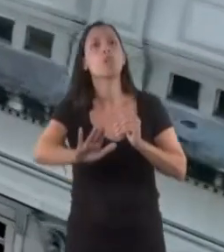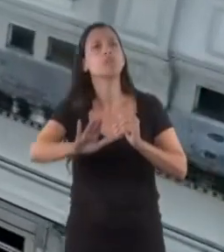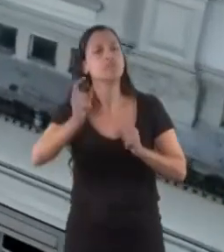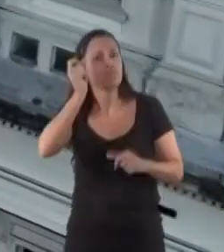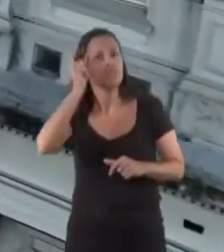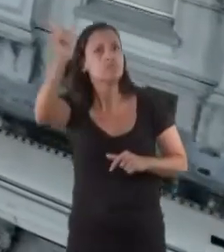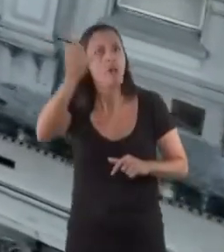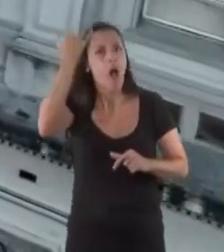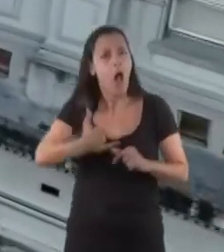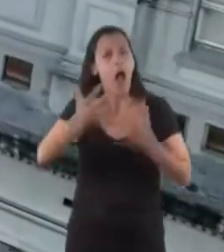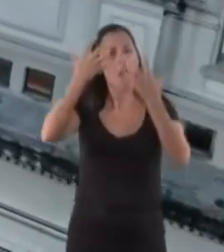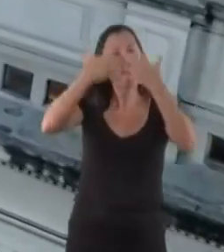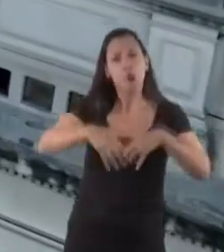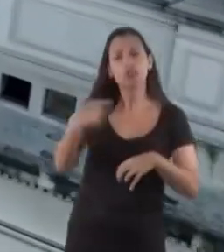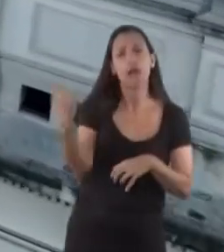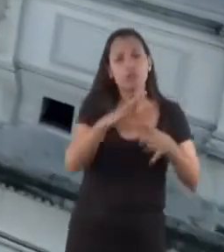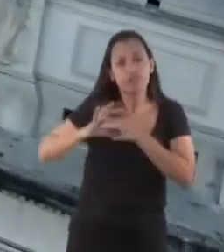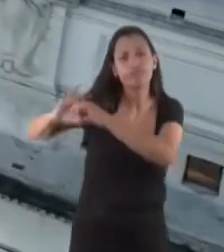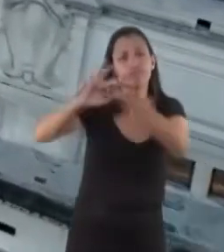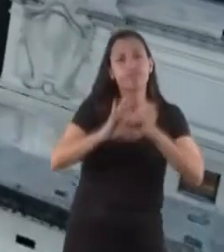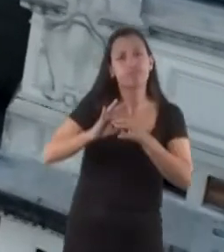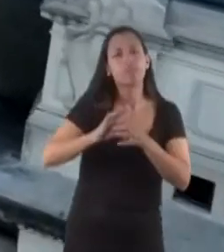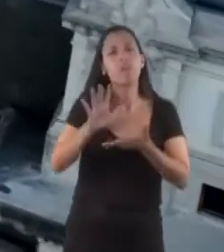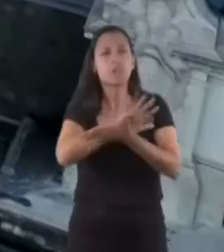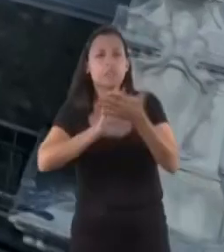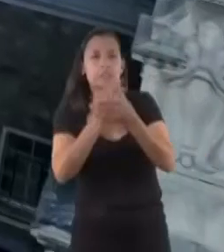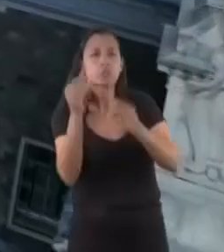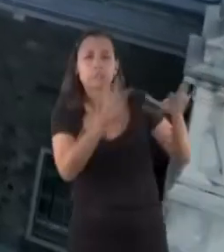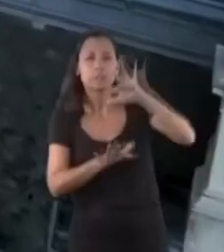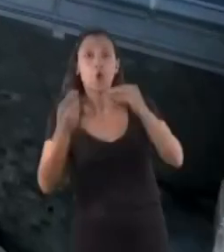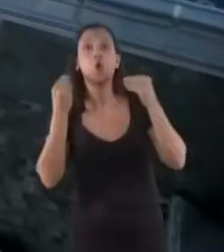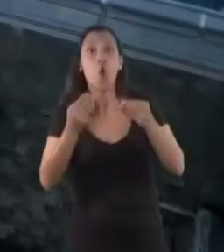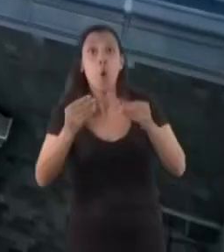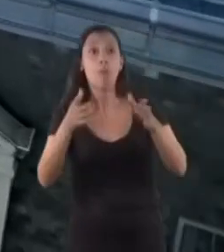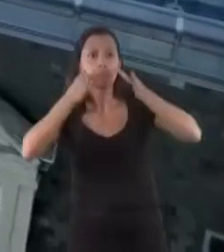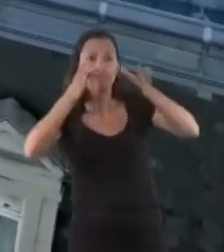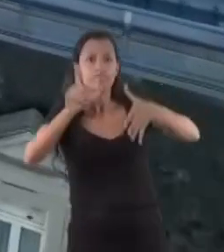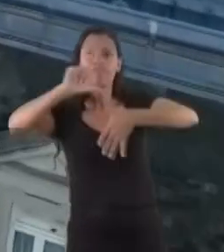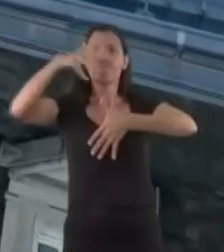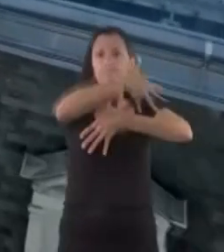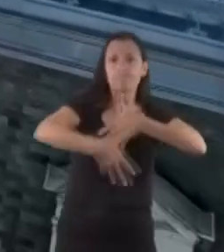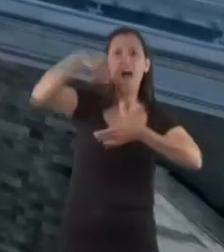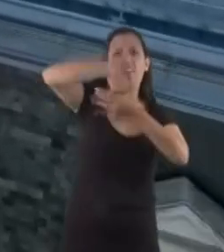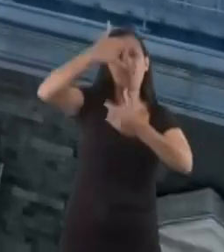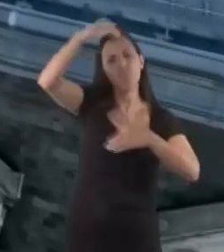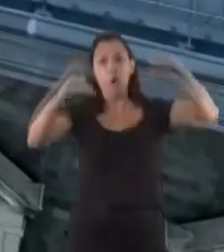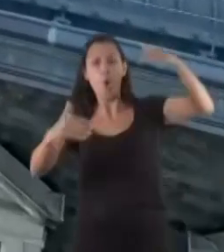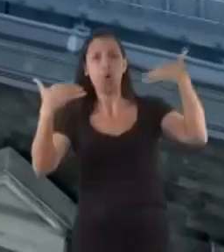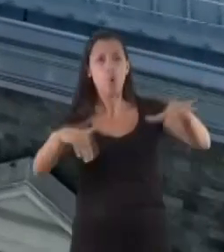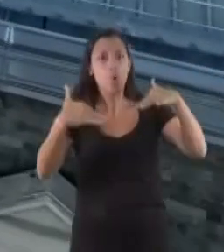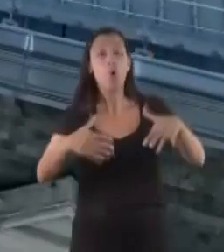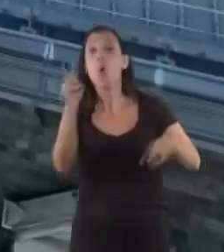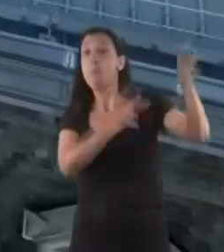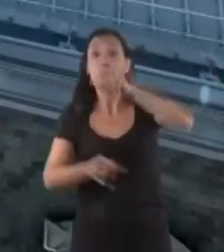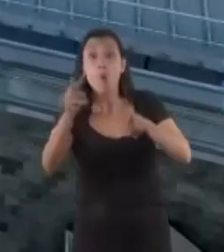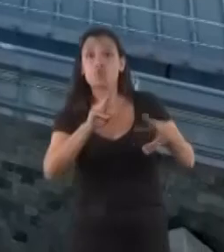proyectando un plan conjunto para ver cómo hacemos frente en el continente más desigual del mundo al problema de la